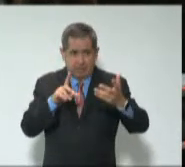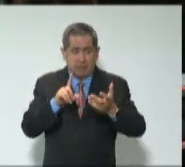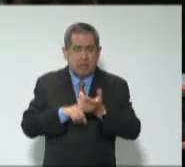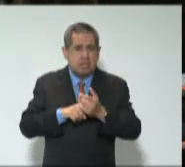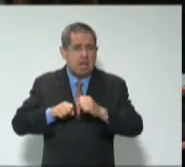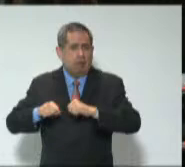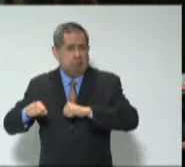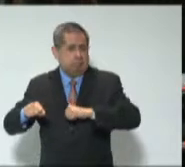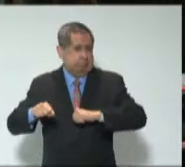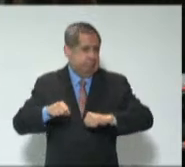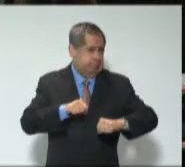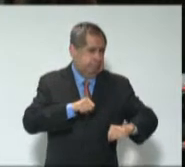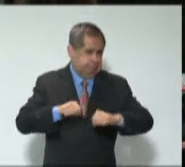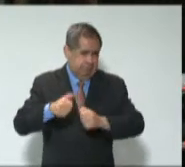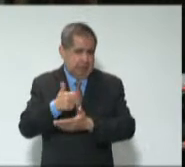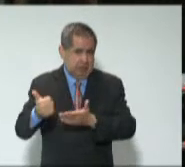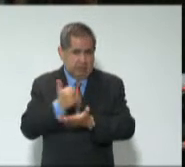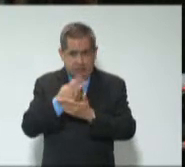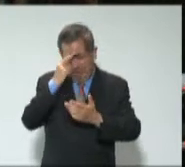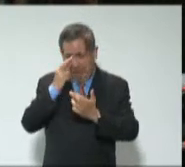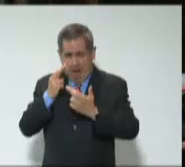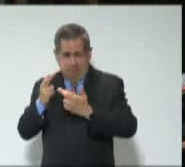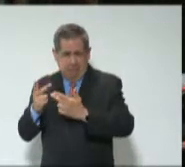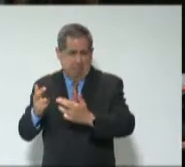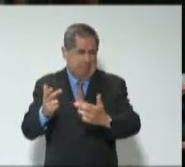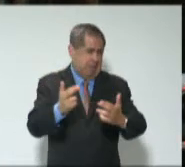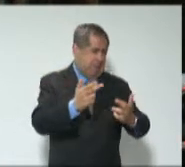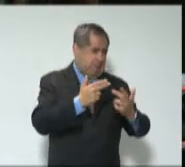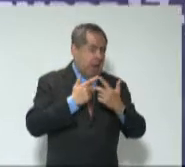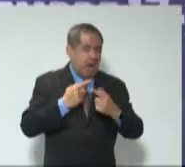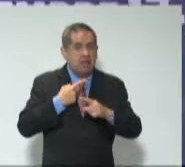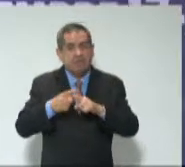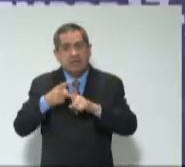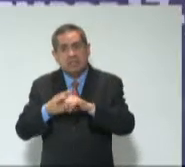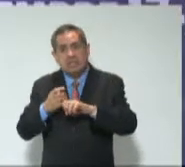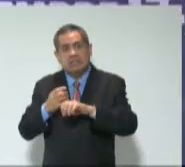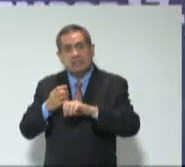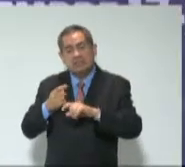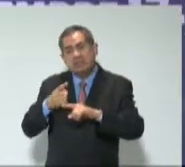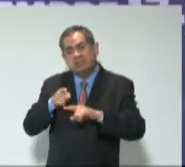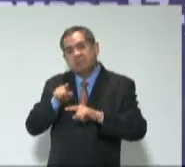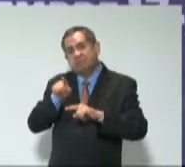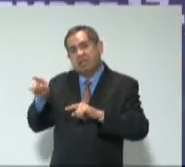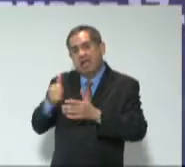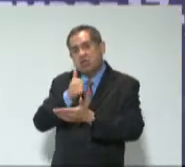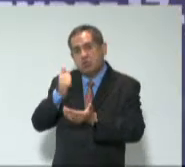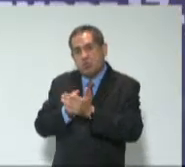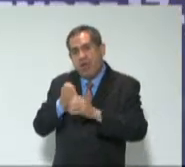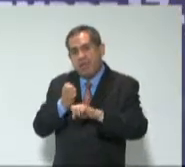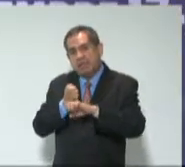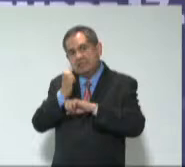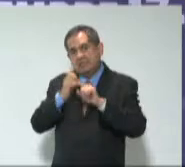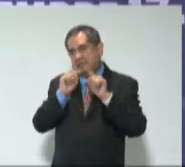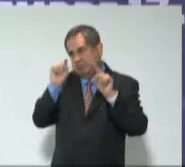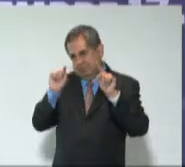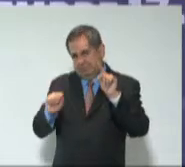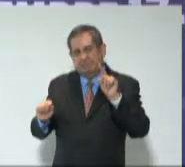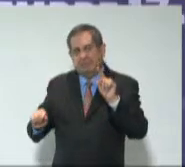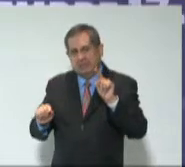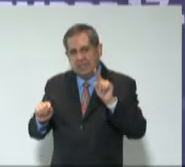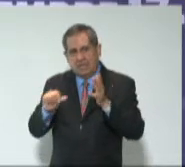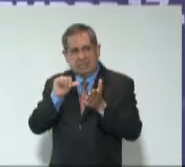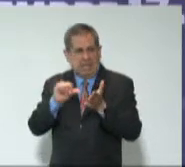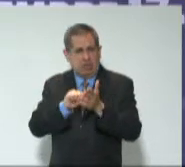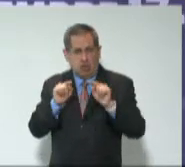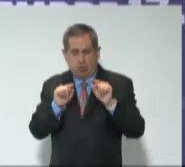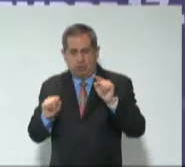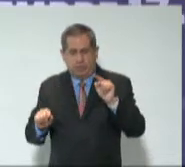sismo que azotó la Ciudad de México y varias importantes ciudades del centro del país el